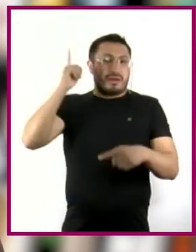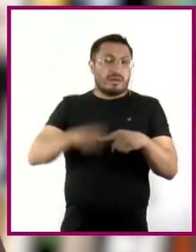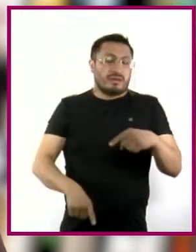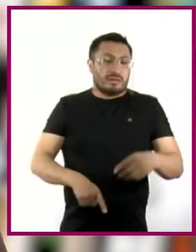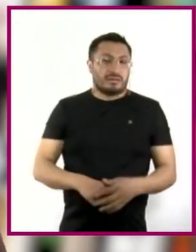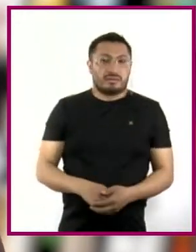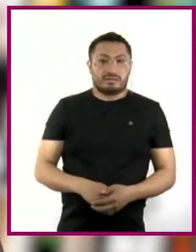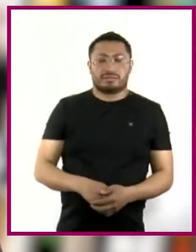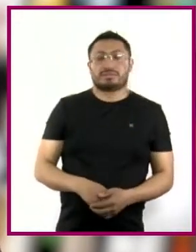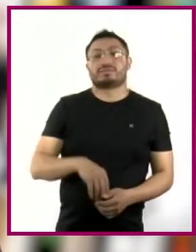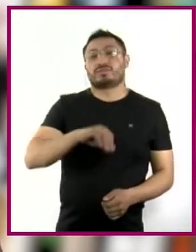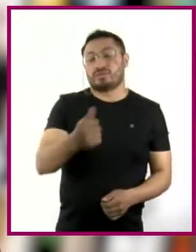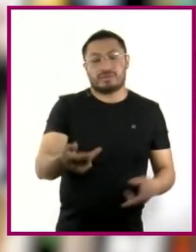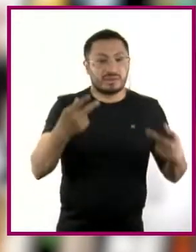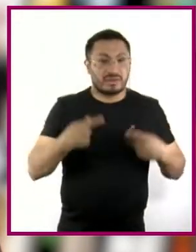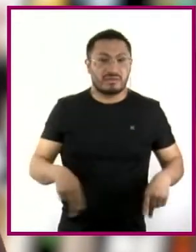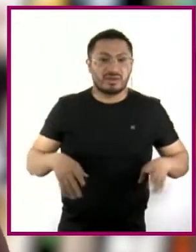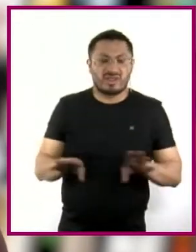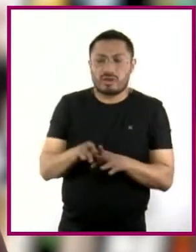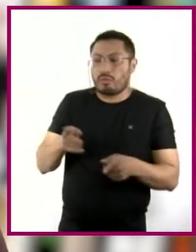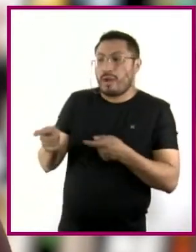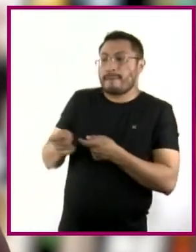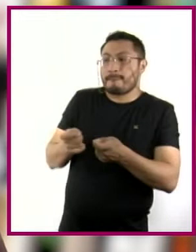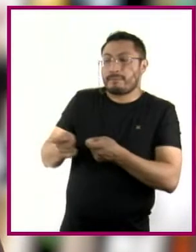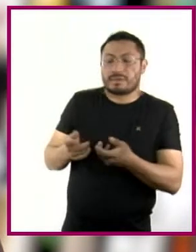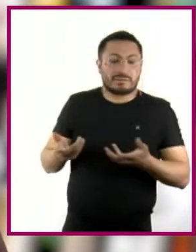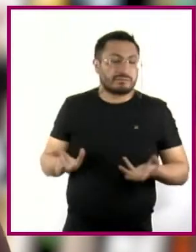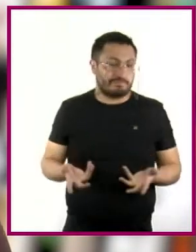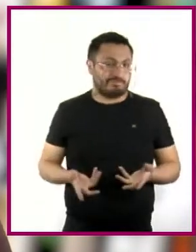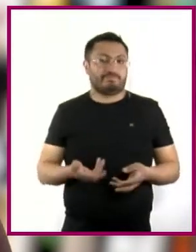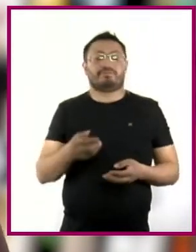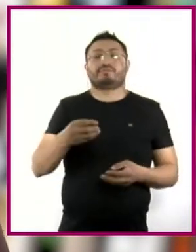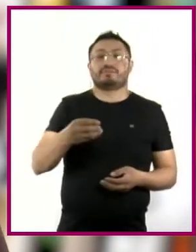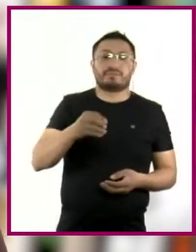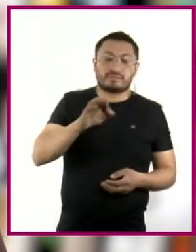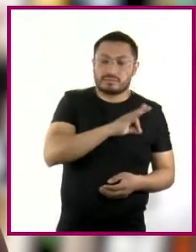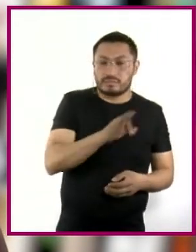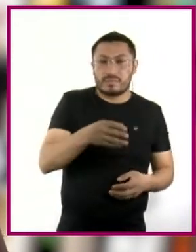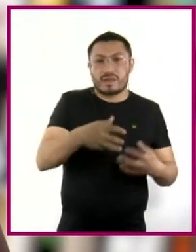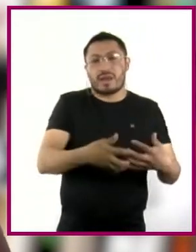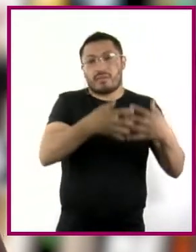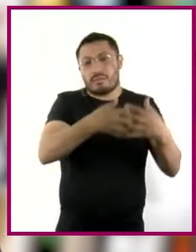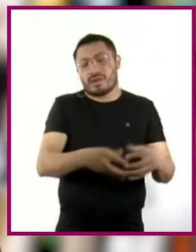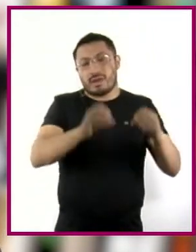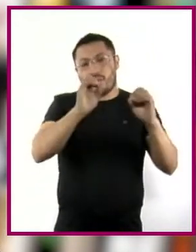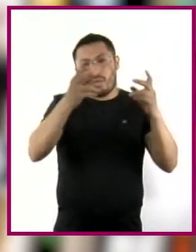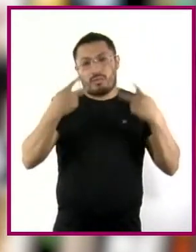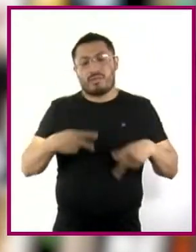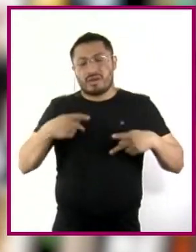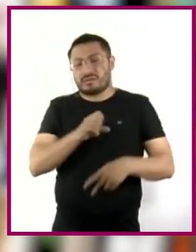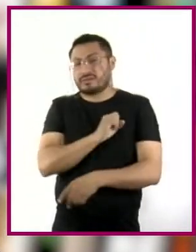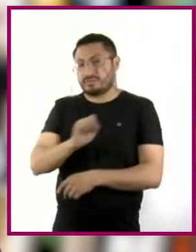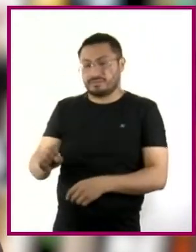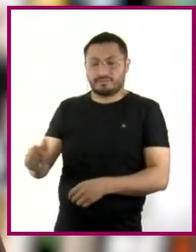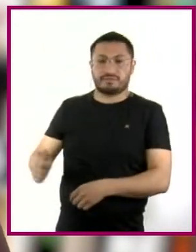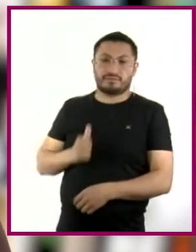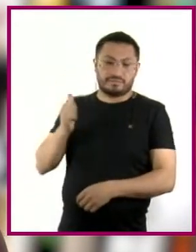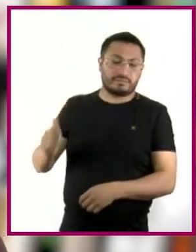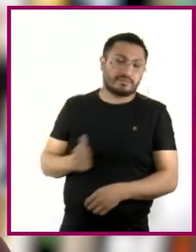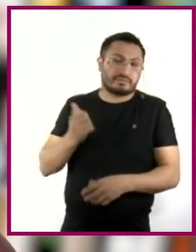la hace por ti, de un modo u otro, ya sea la máquina u otros usuarios maliciosos que se aprovechan de los